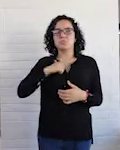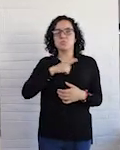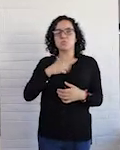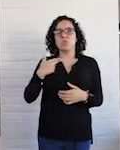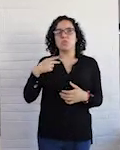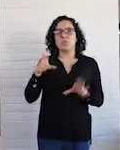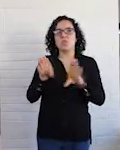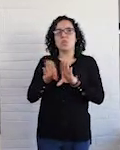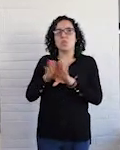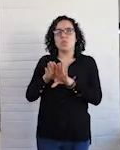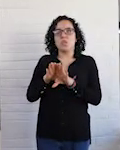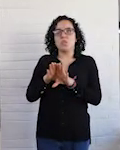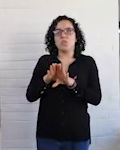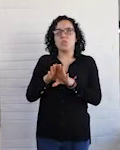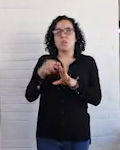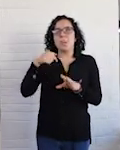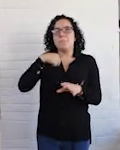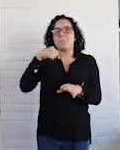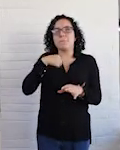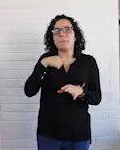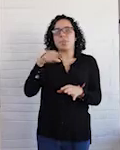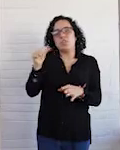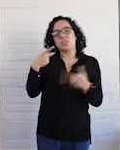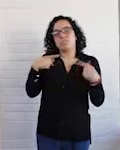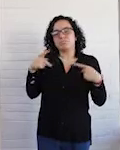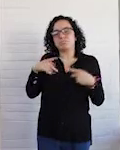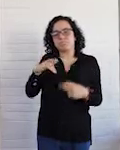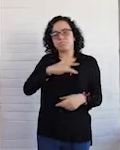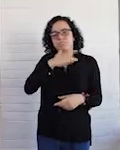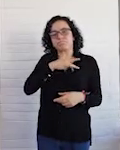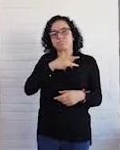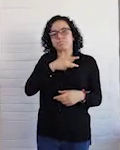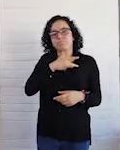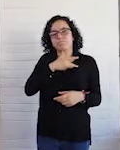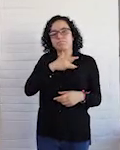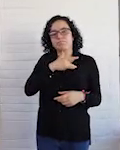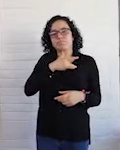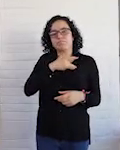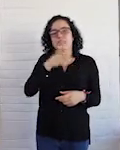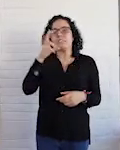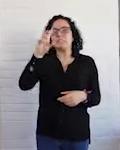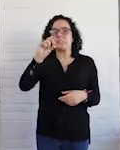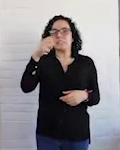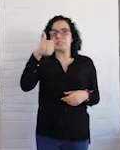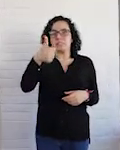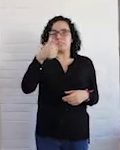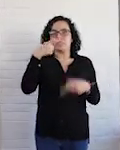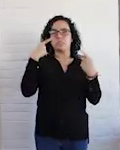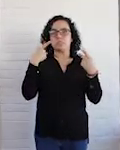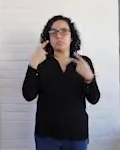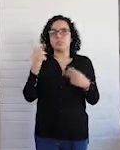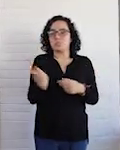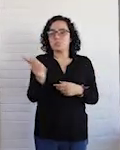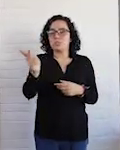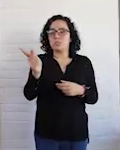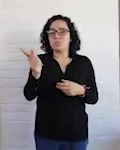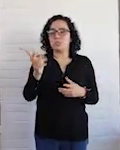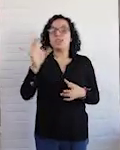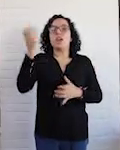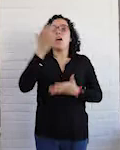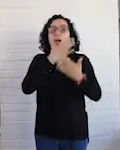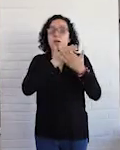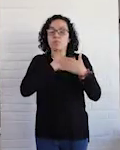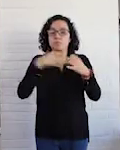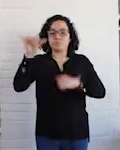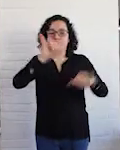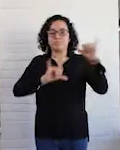sensación de darle lugar al otro, de que me preocupe lo que el otro sienta, Y a través de estas 36 preguntas, este señor dijo que se podía crear el amor.